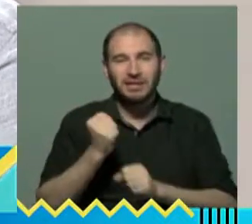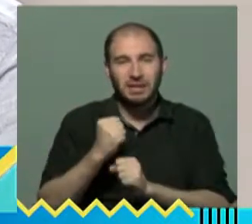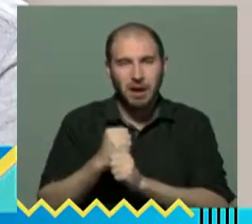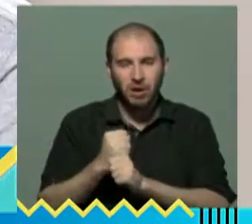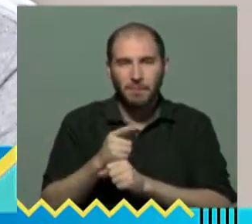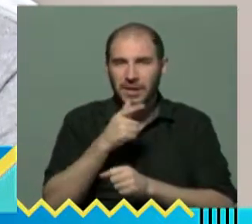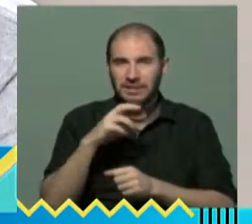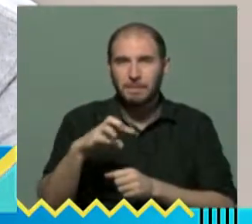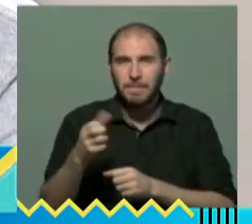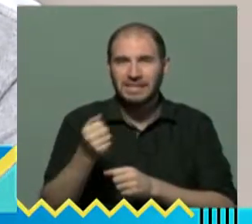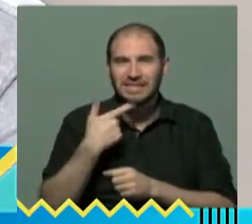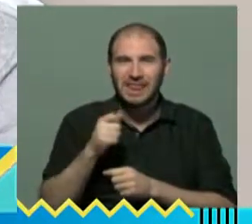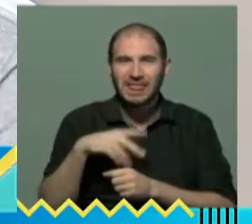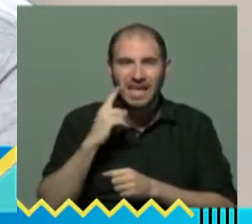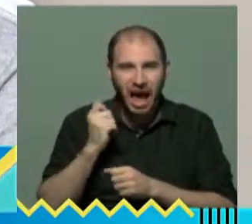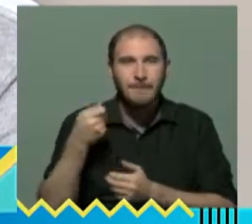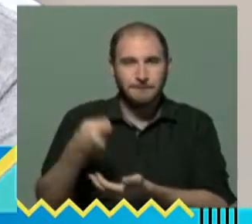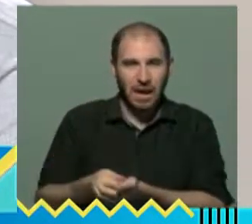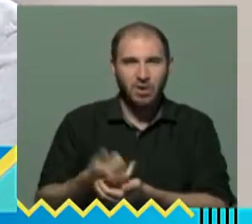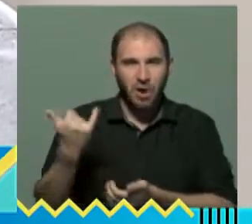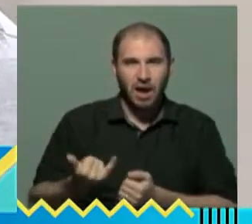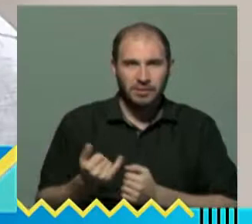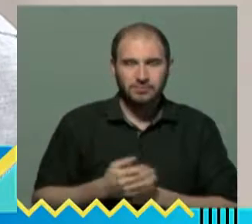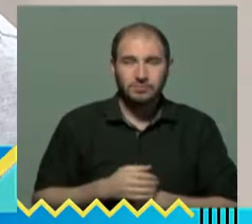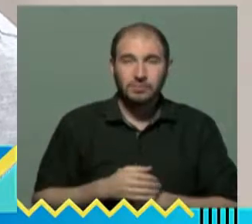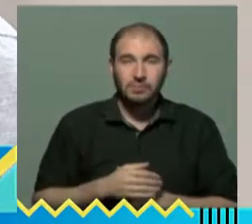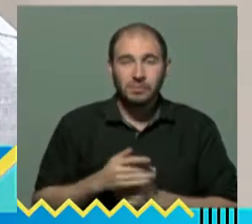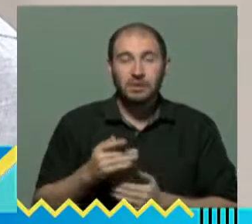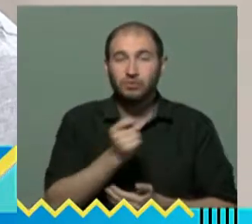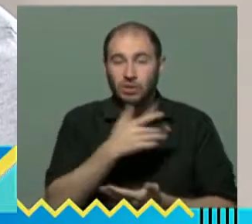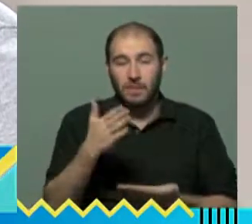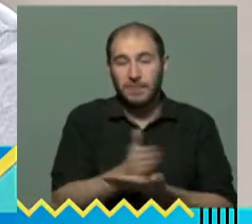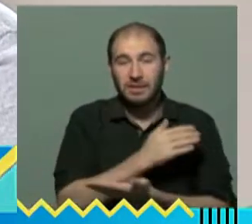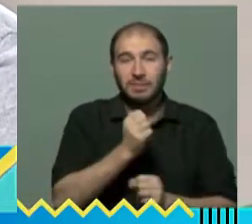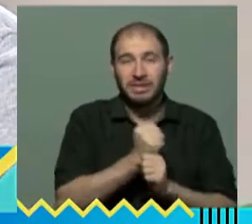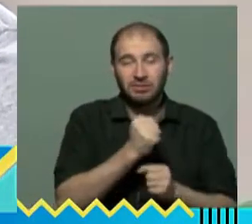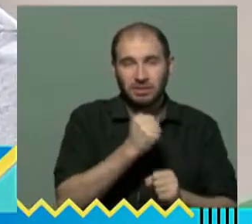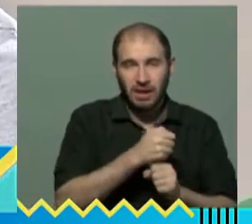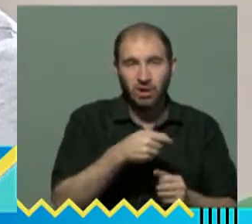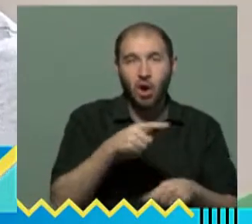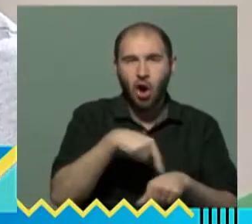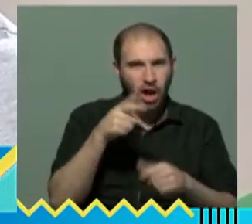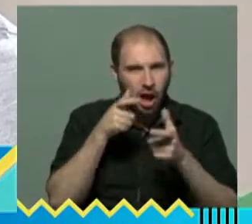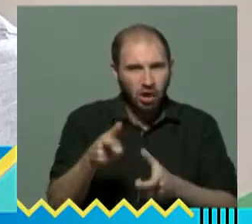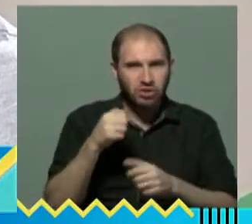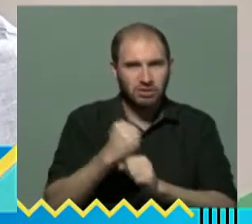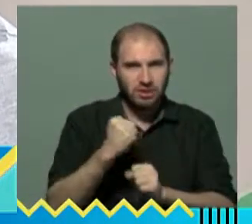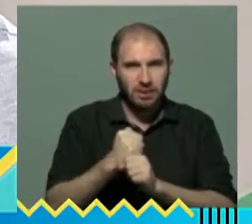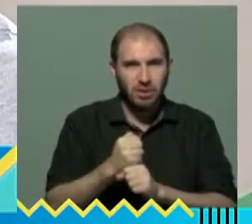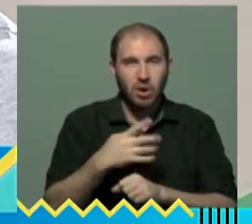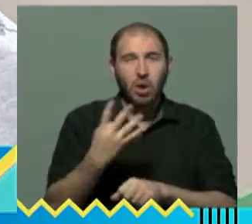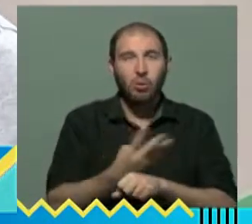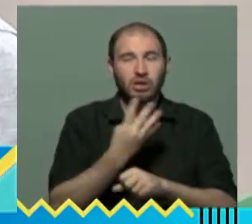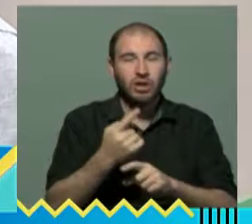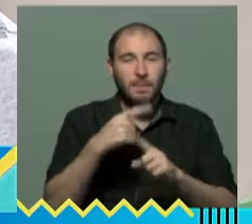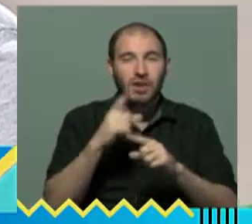son una especie de pasantía rentada, que la parte del sueldo lo paga el Ministerio de Trabajo, son horas controladas de trabajo, son 4 horas